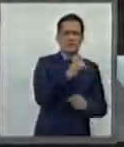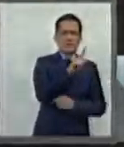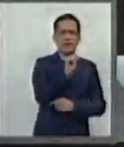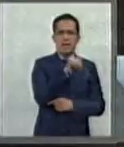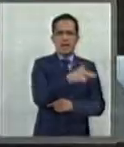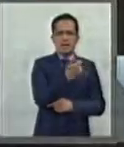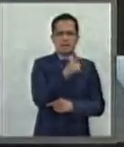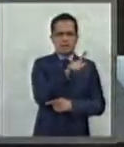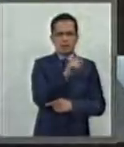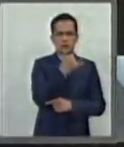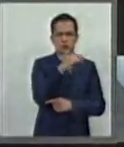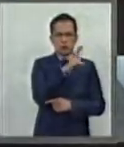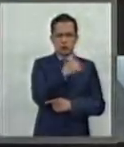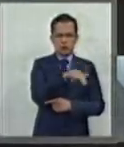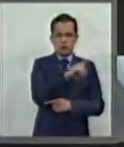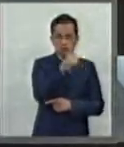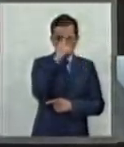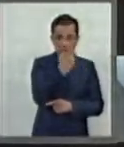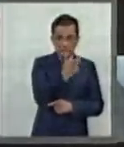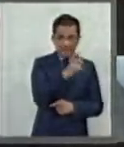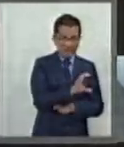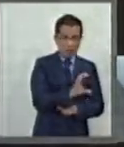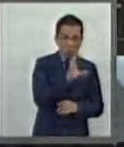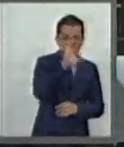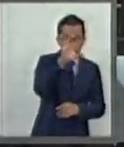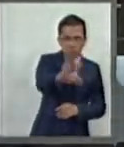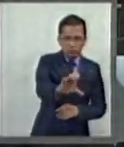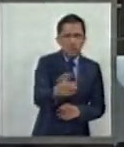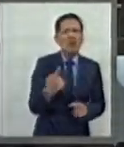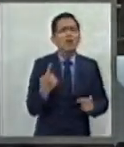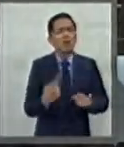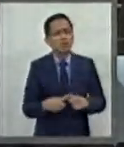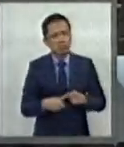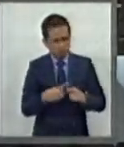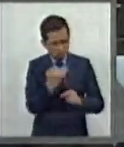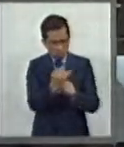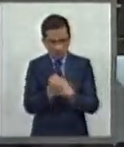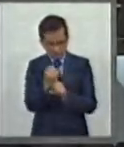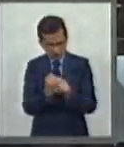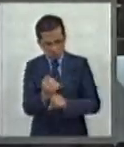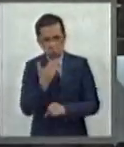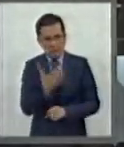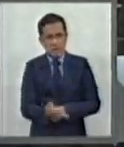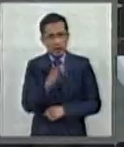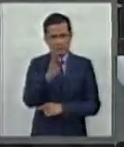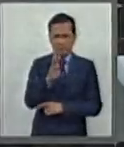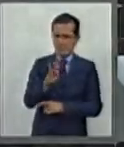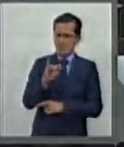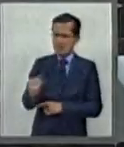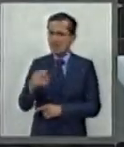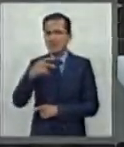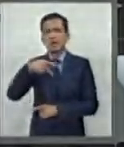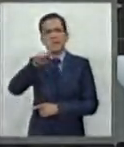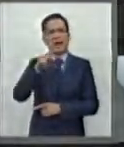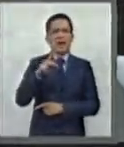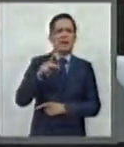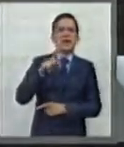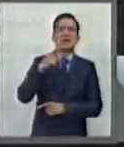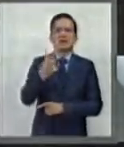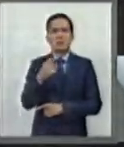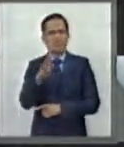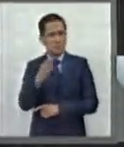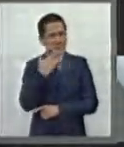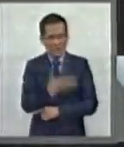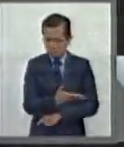Yunes para entregar el dinero. Que se investigue, que entre el FBI, la KGB y los que